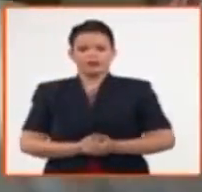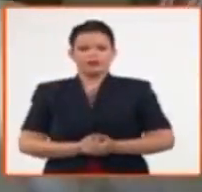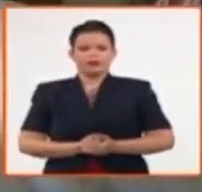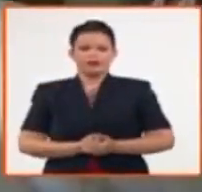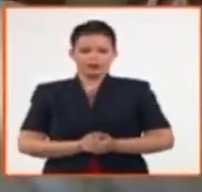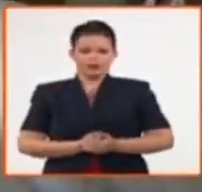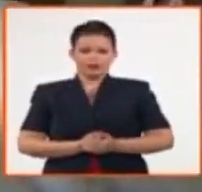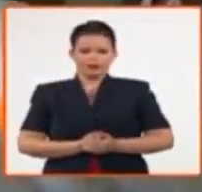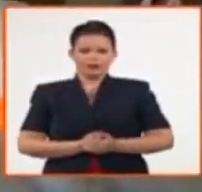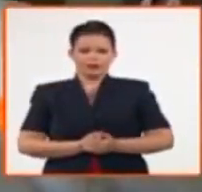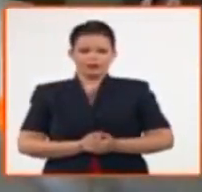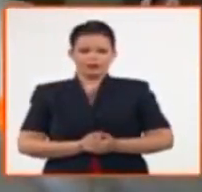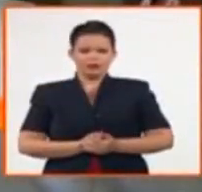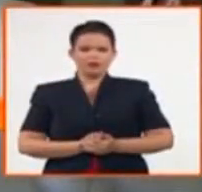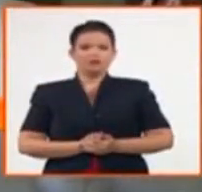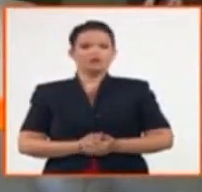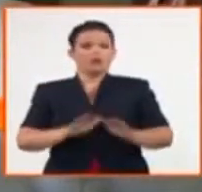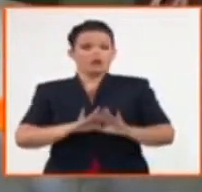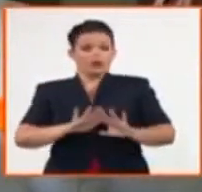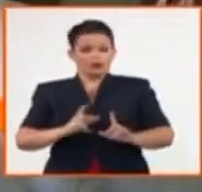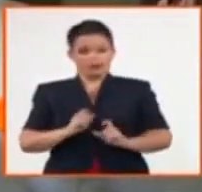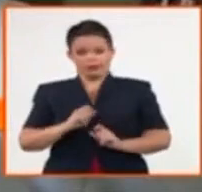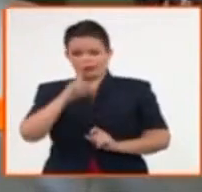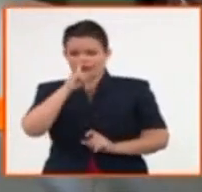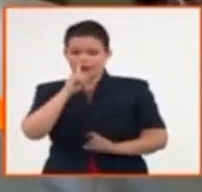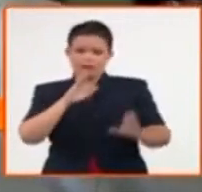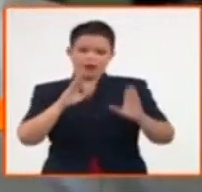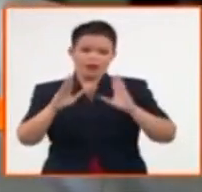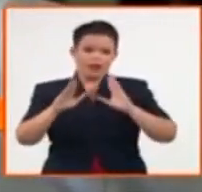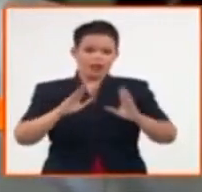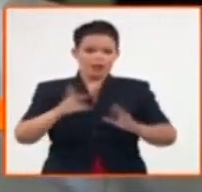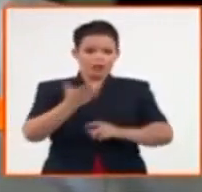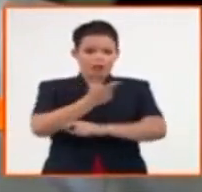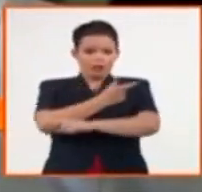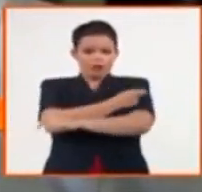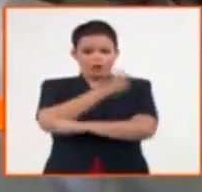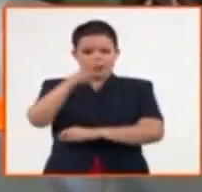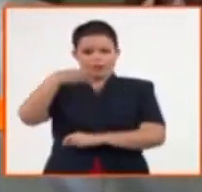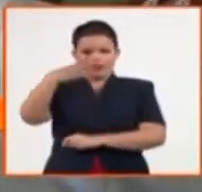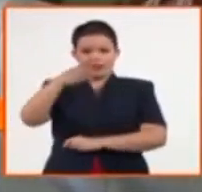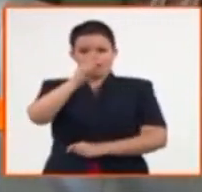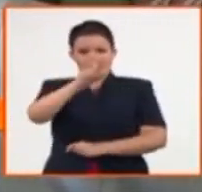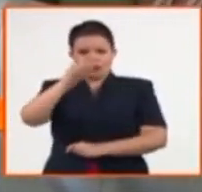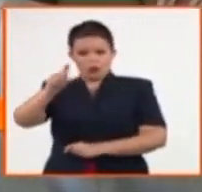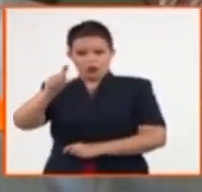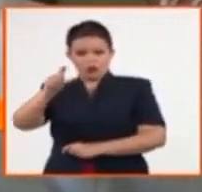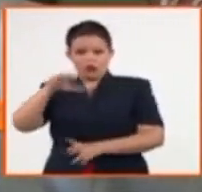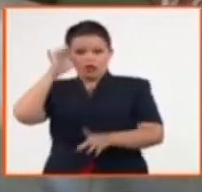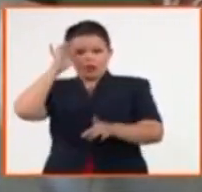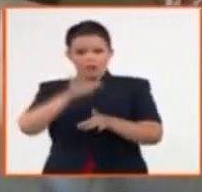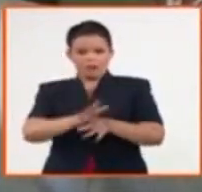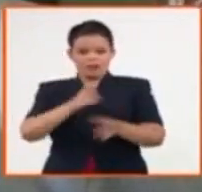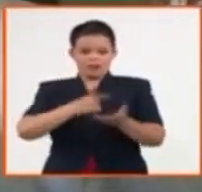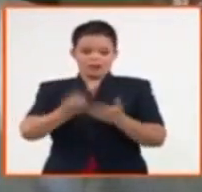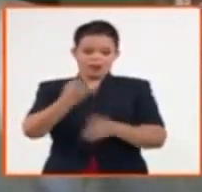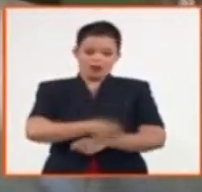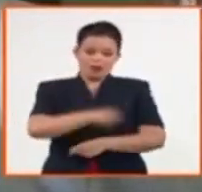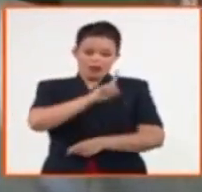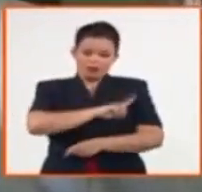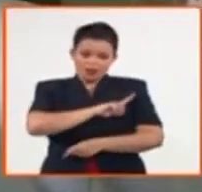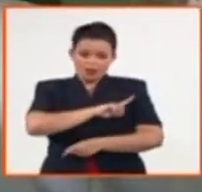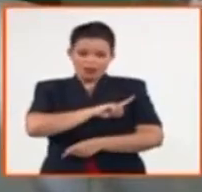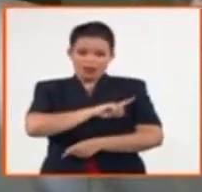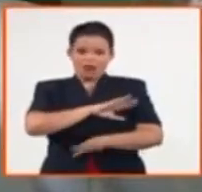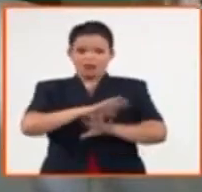de vacunación de Abdala de las 3 dosis de nuestra población. Comenzamos la semana pasada con la primera dosis de Abdala